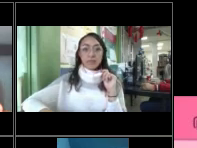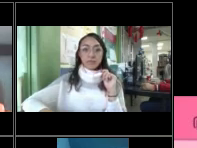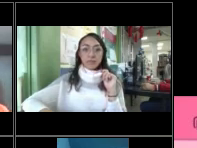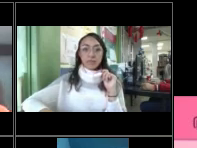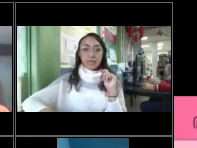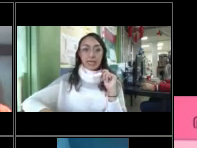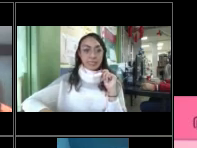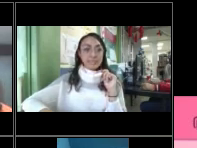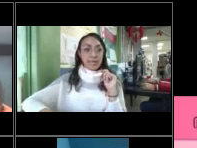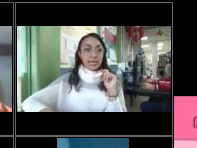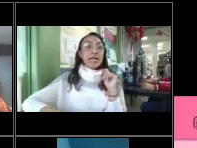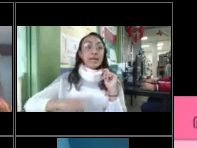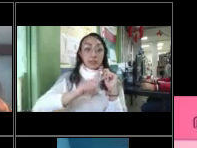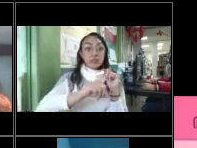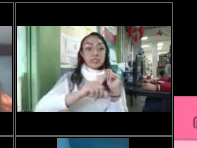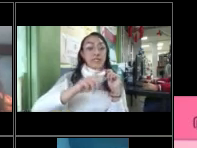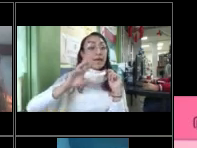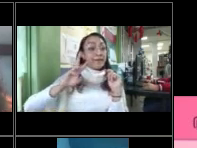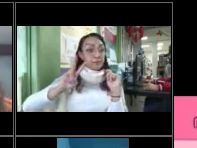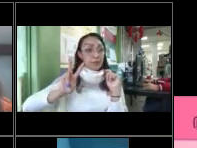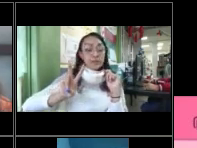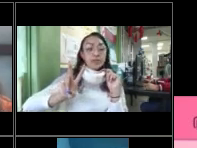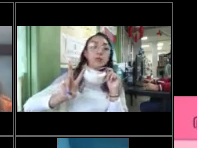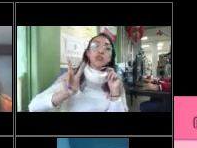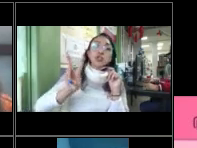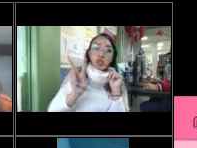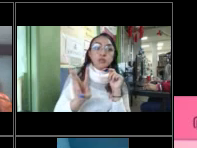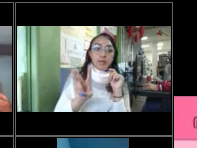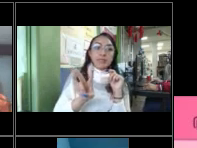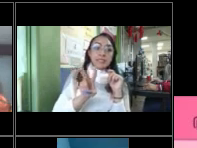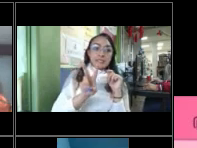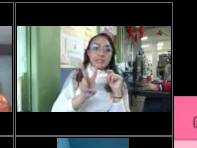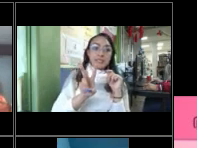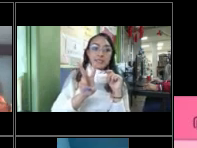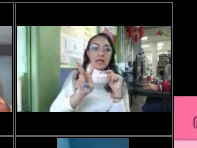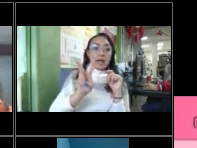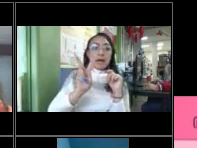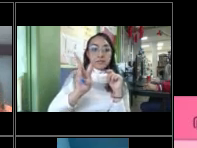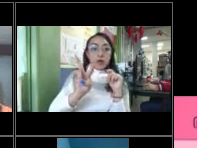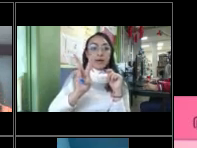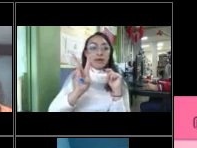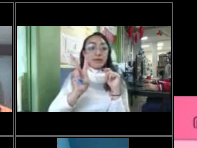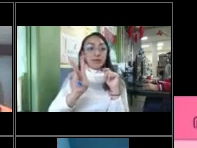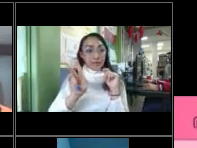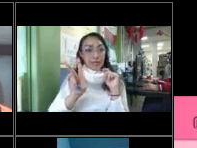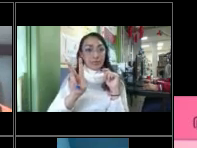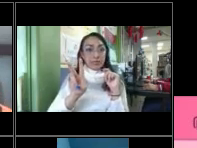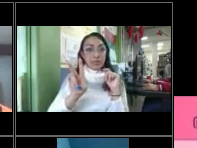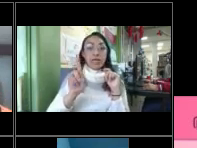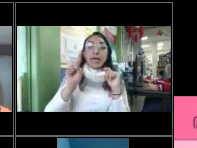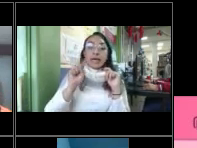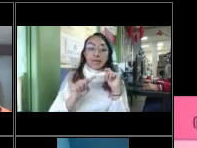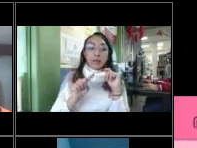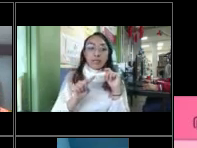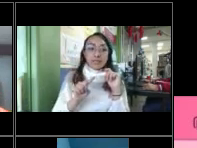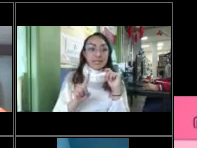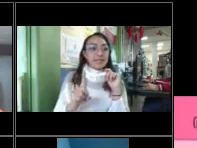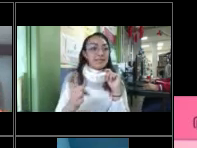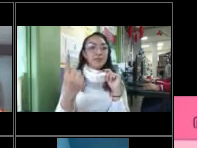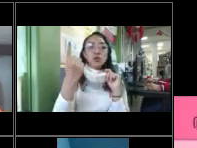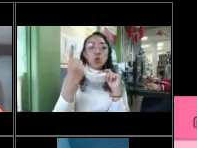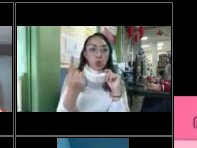La misma, ¿no? Ahí está. Entonces, en español tenemos dos palabras distintas, escoba y barrer. En